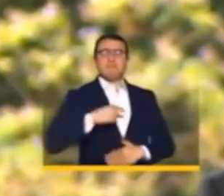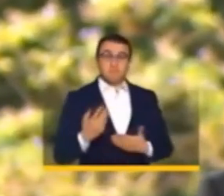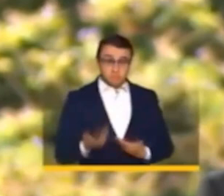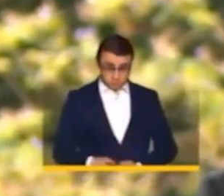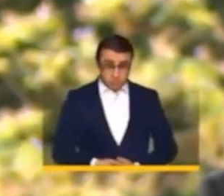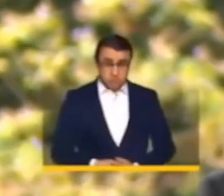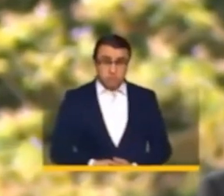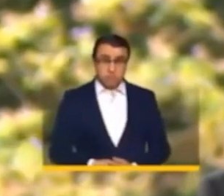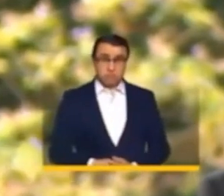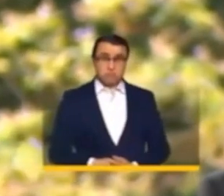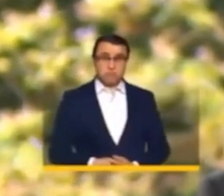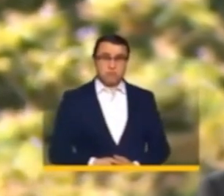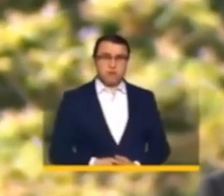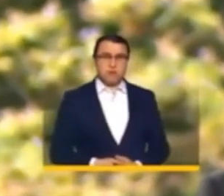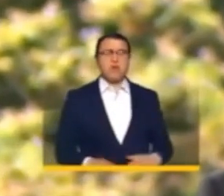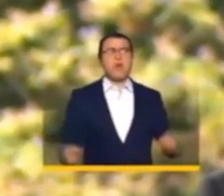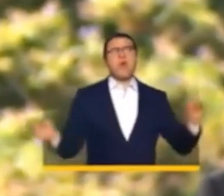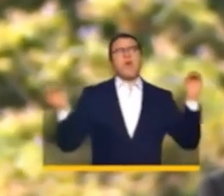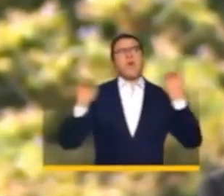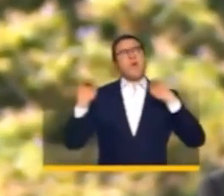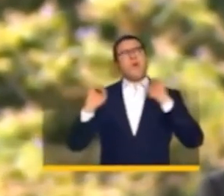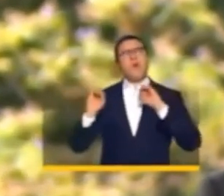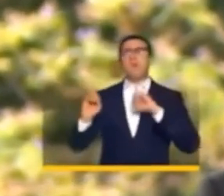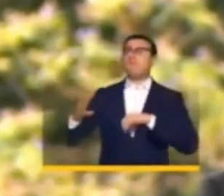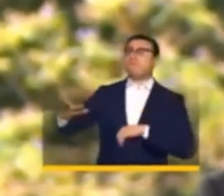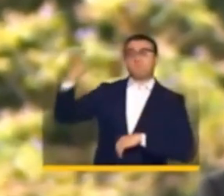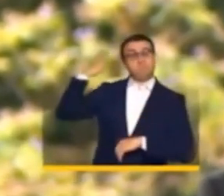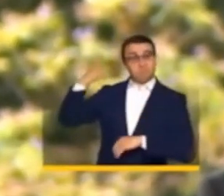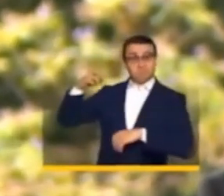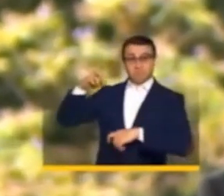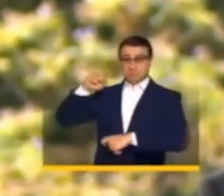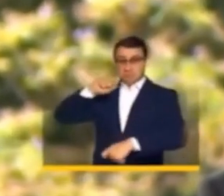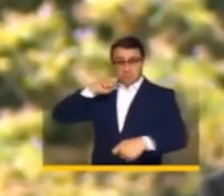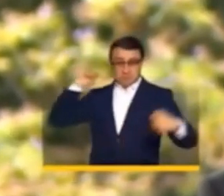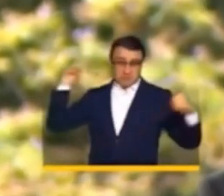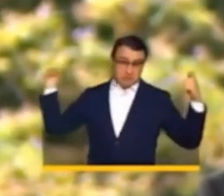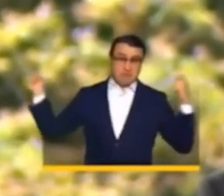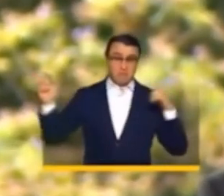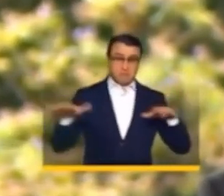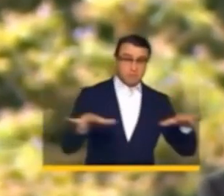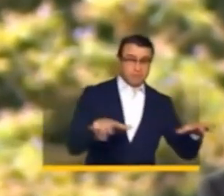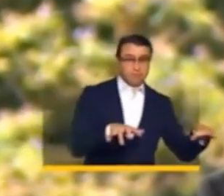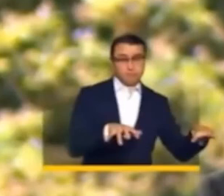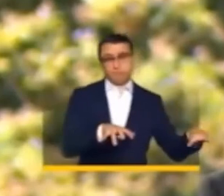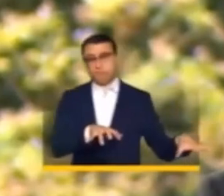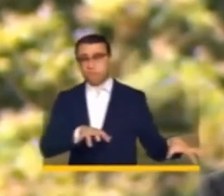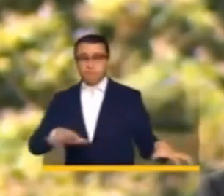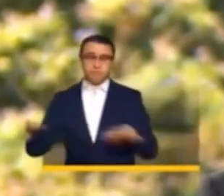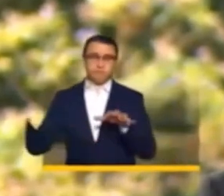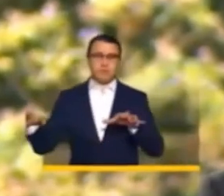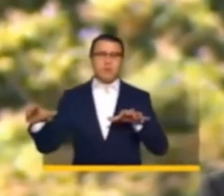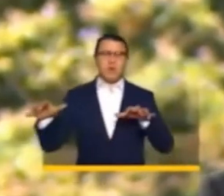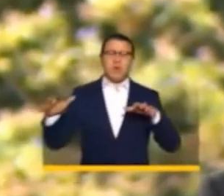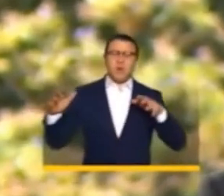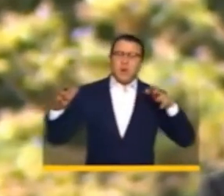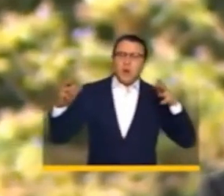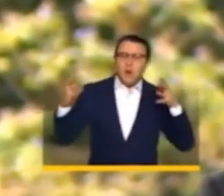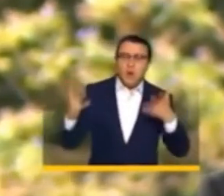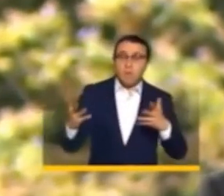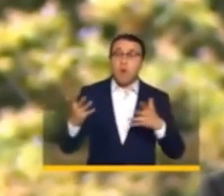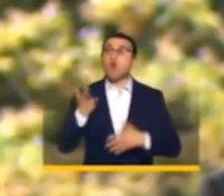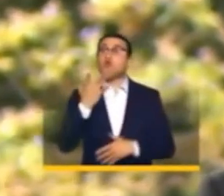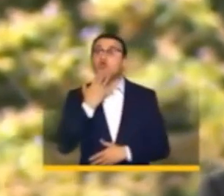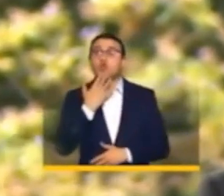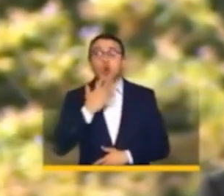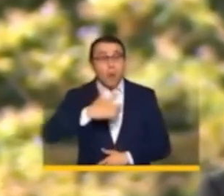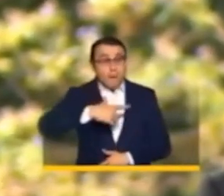¿Acaso no hubo una manera de transformar la acción en la medida en que lo que no fuera de